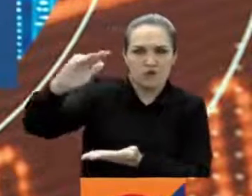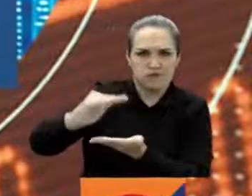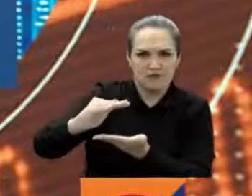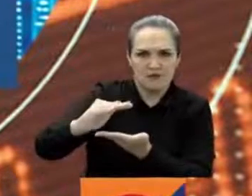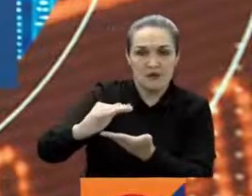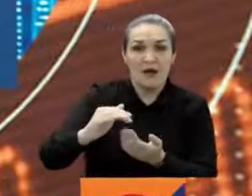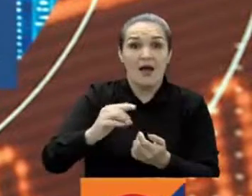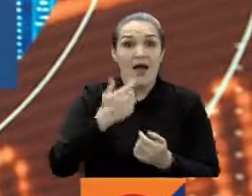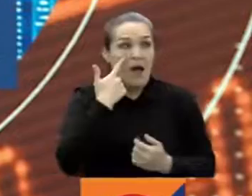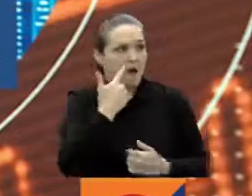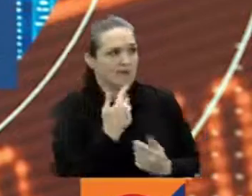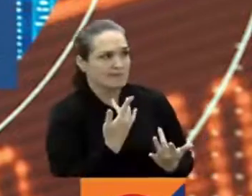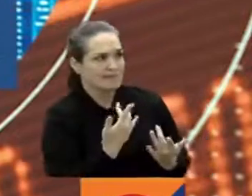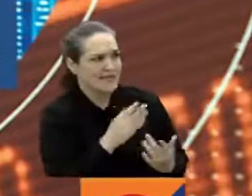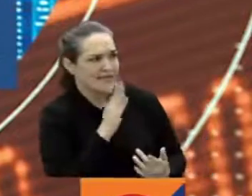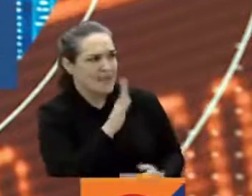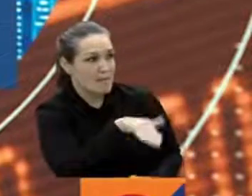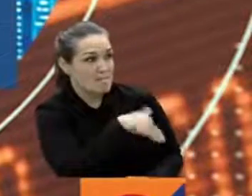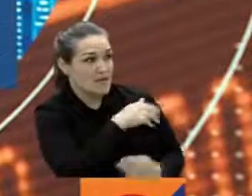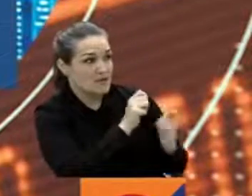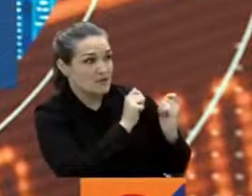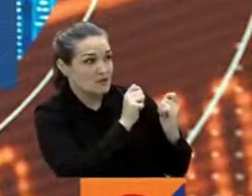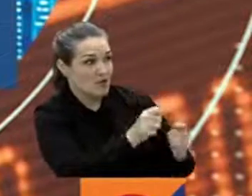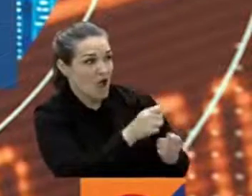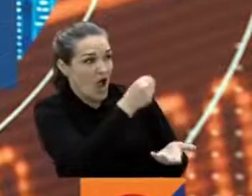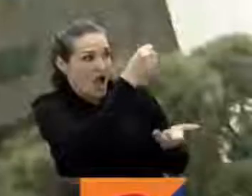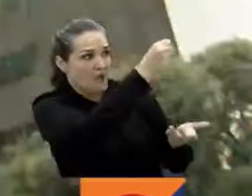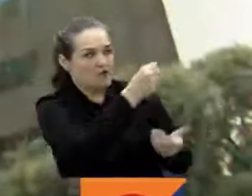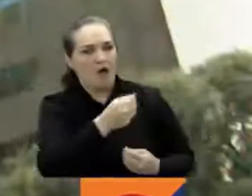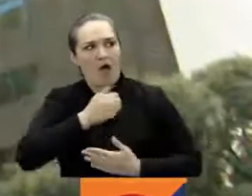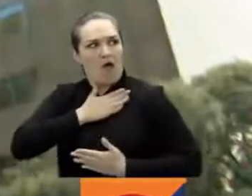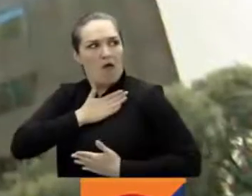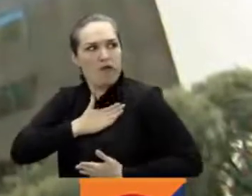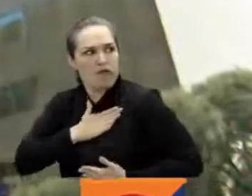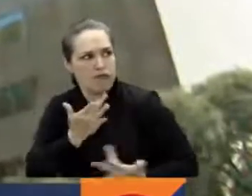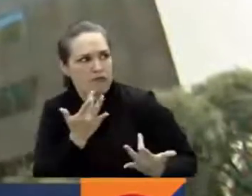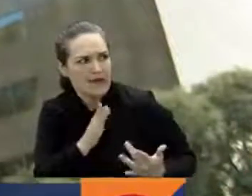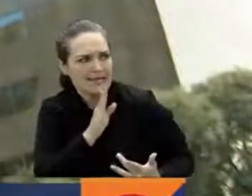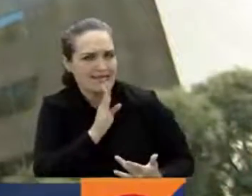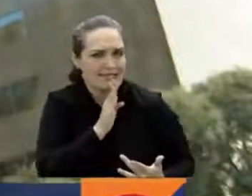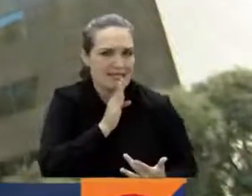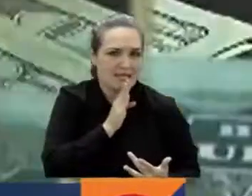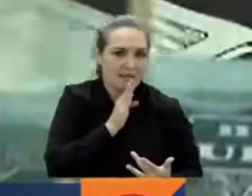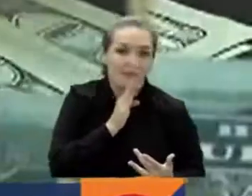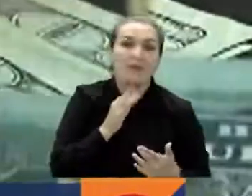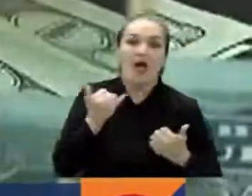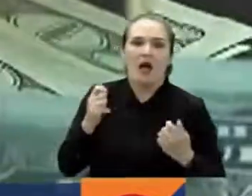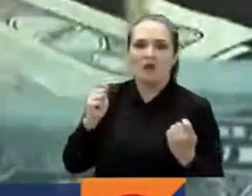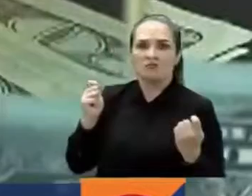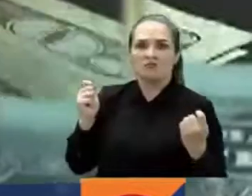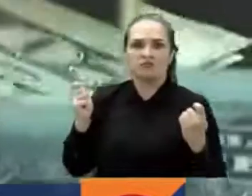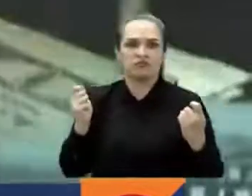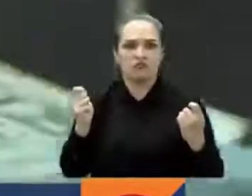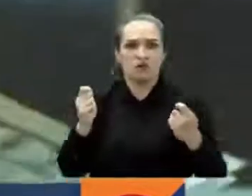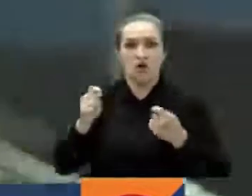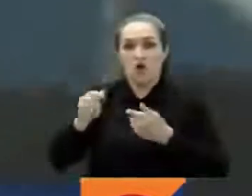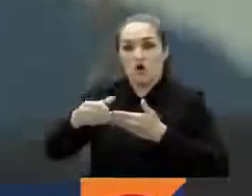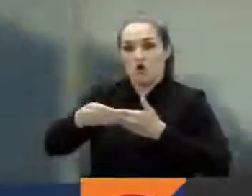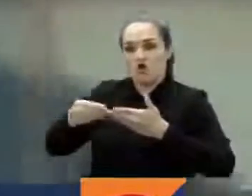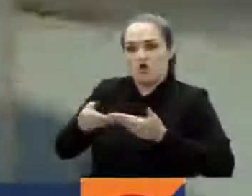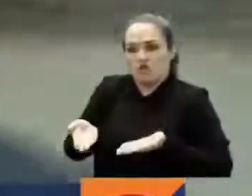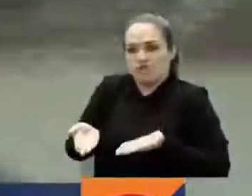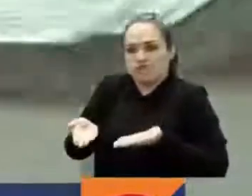un ministro de Hacienda daría tranquilidad a los mercados. En la apertura del mercado cambiario, el dólar se ubicó en